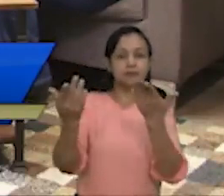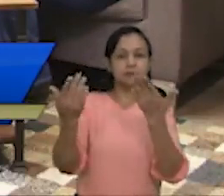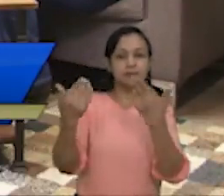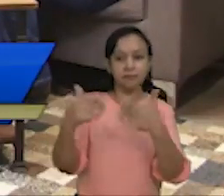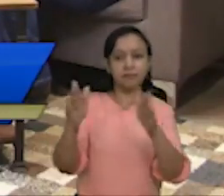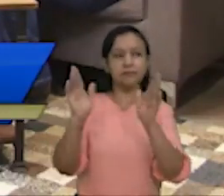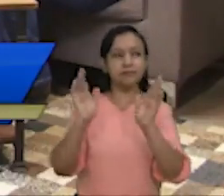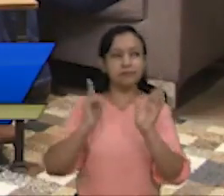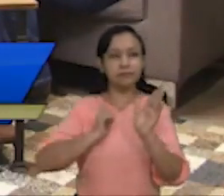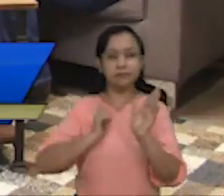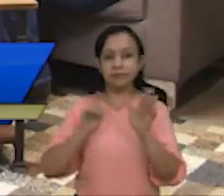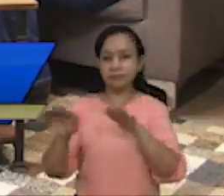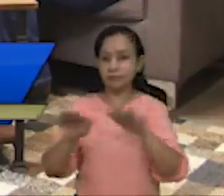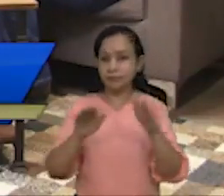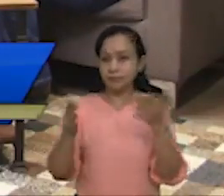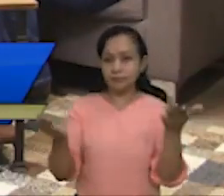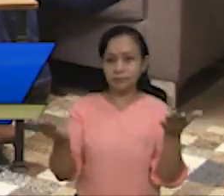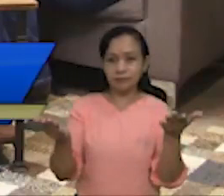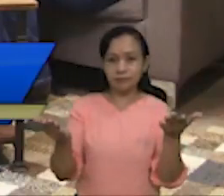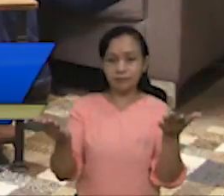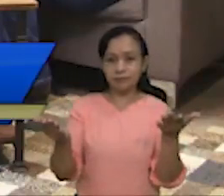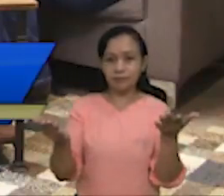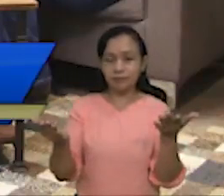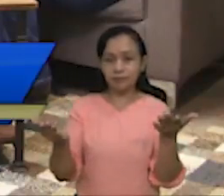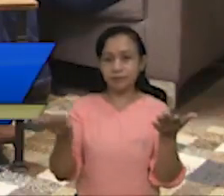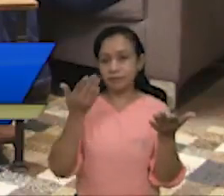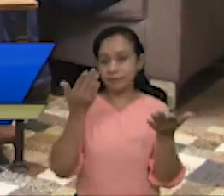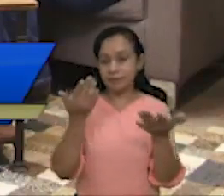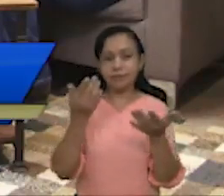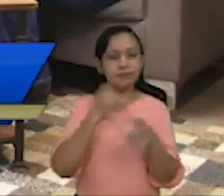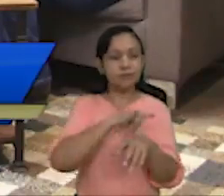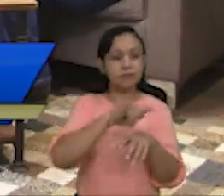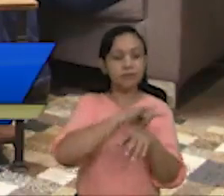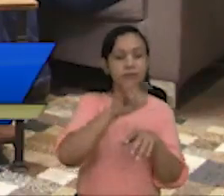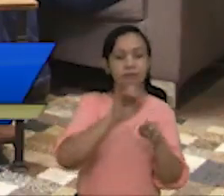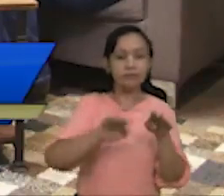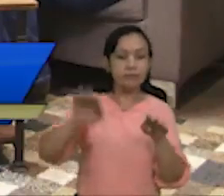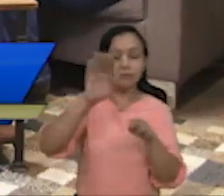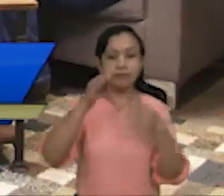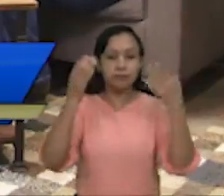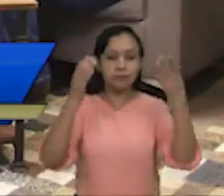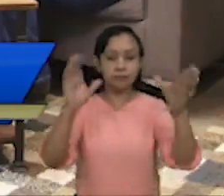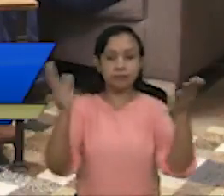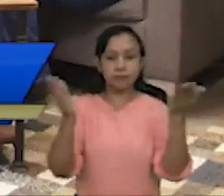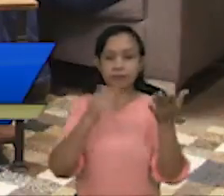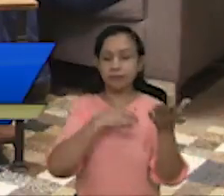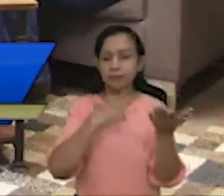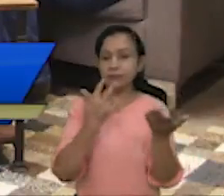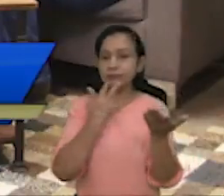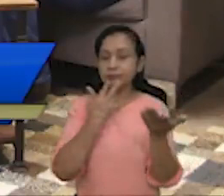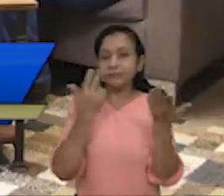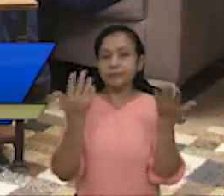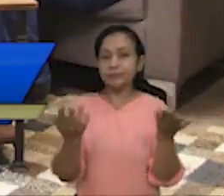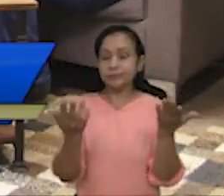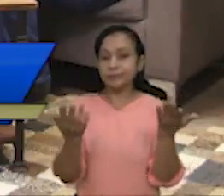de esa manera, ni siquiera te molestás en ir a buscar más fuentes para darle veracidad a eso.